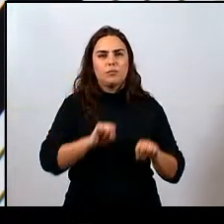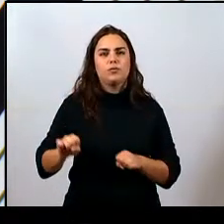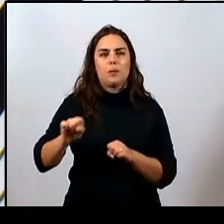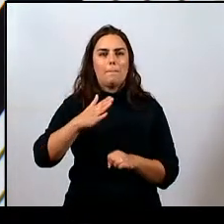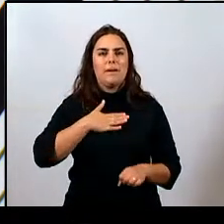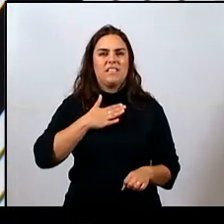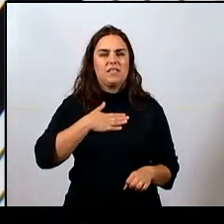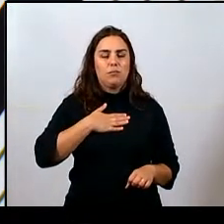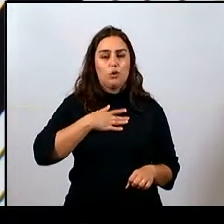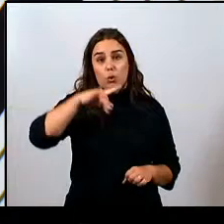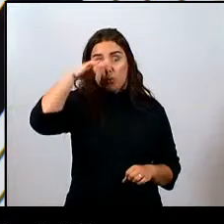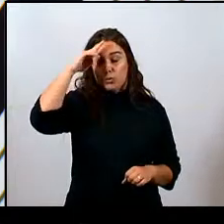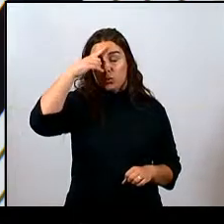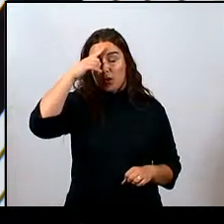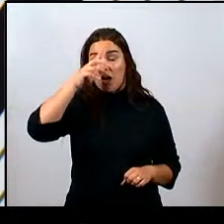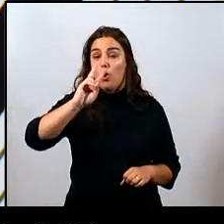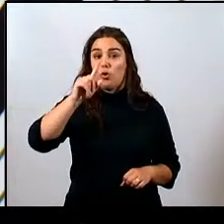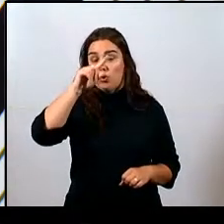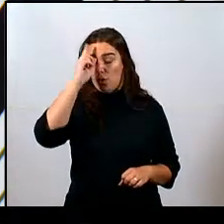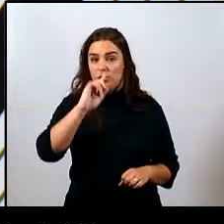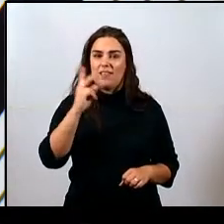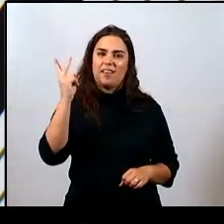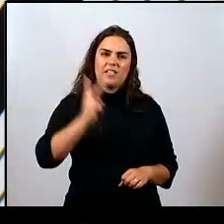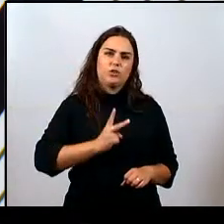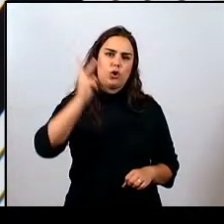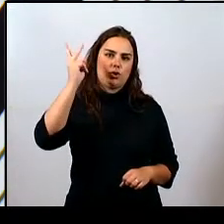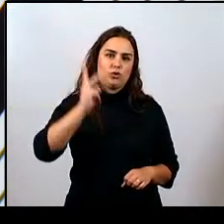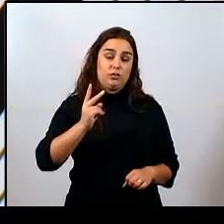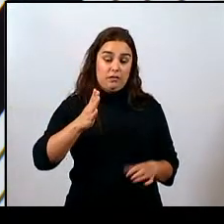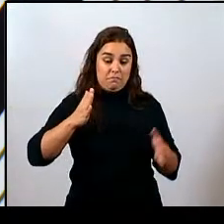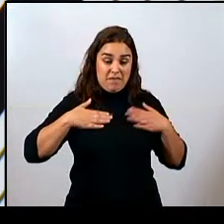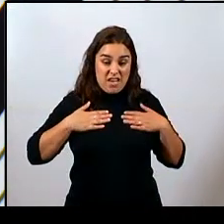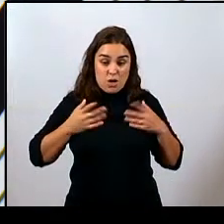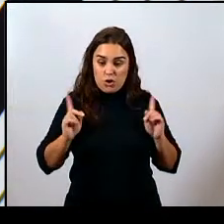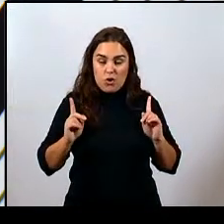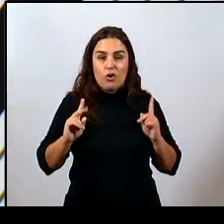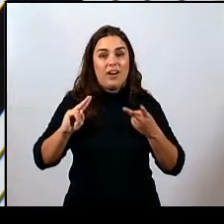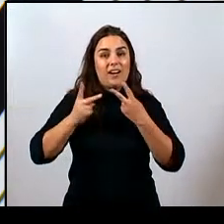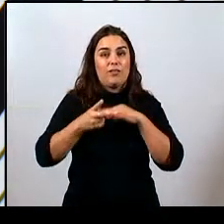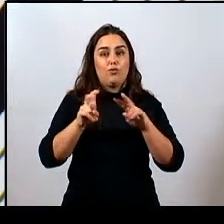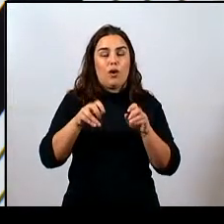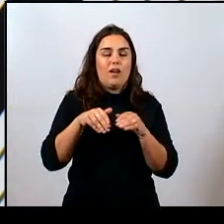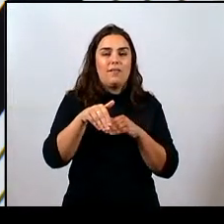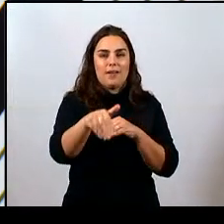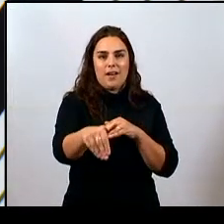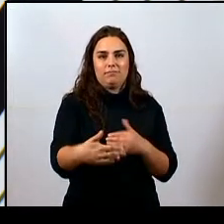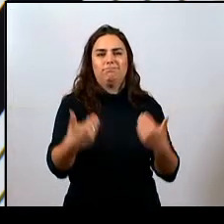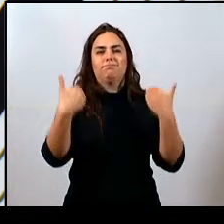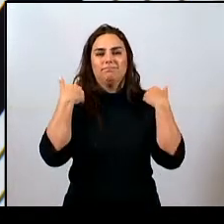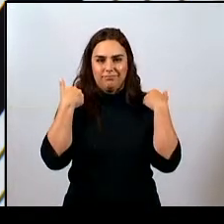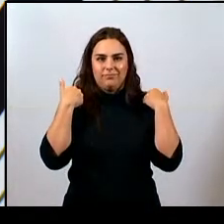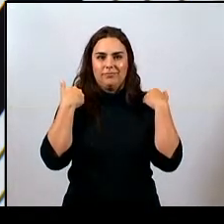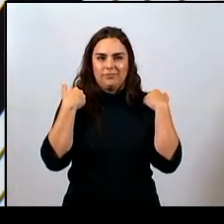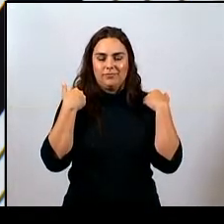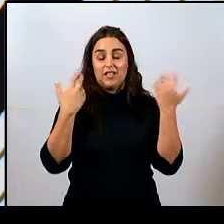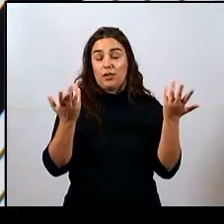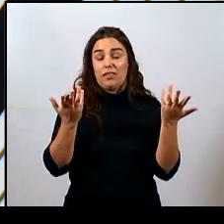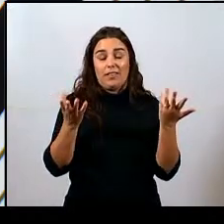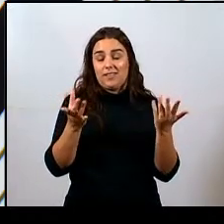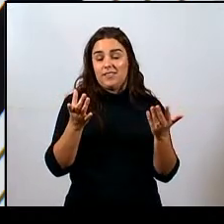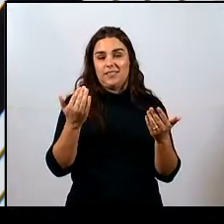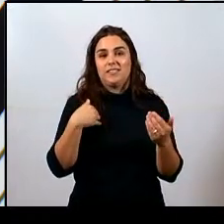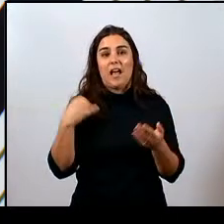natural y el cultural de las dos regiones, que no nos pertenece a nosotros, sino a las nuevas generaciones. Lo hemos legado